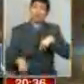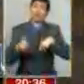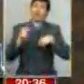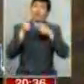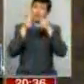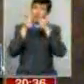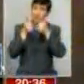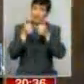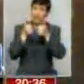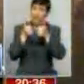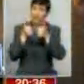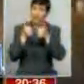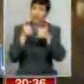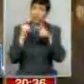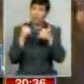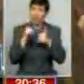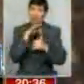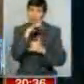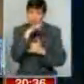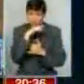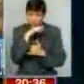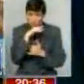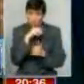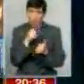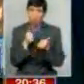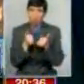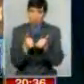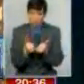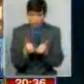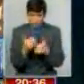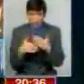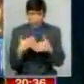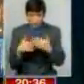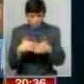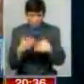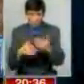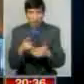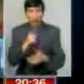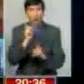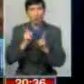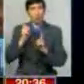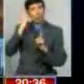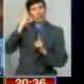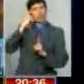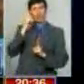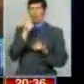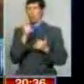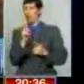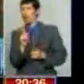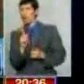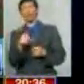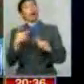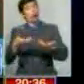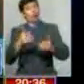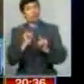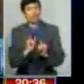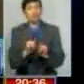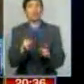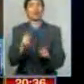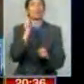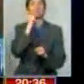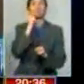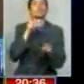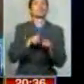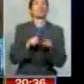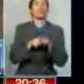minutos en el primer partido, cosa que a lo mejor todos imaginaban que no podía pasar, y todo esto sirve como preparación para todo